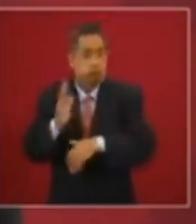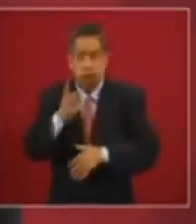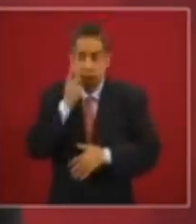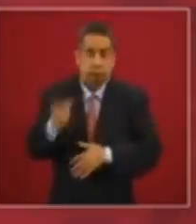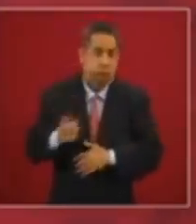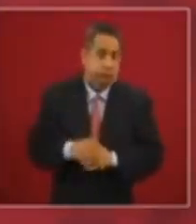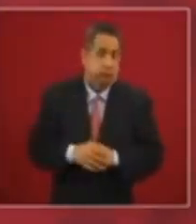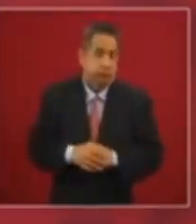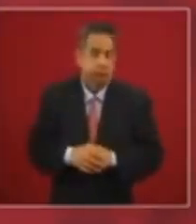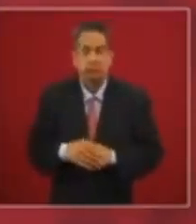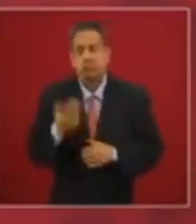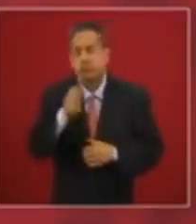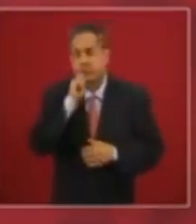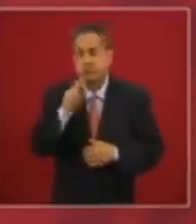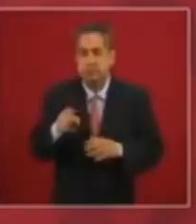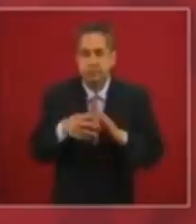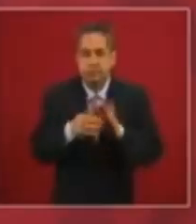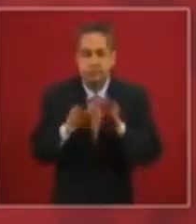y quienes